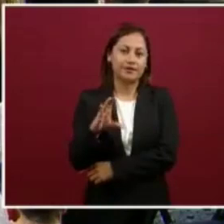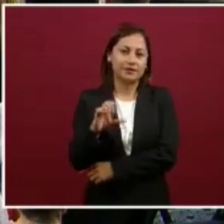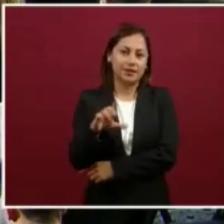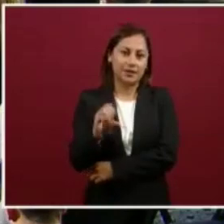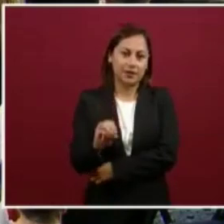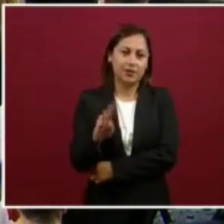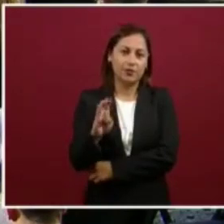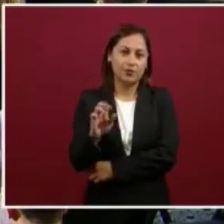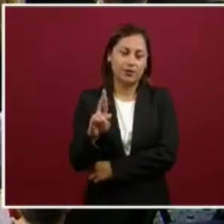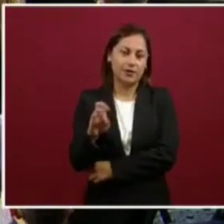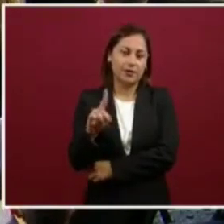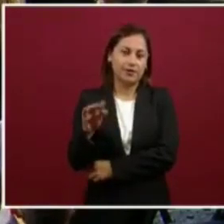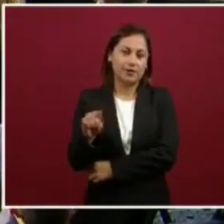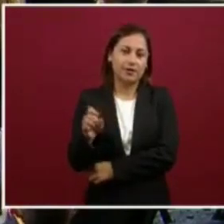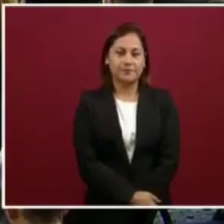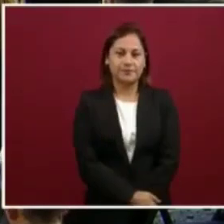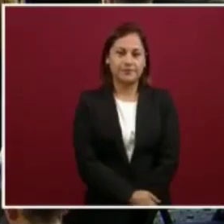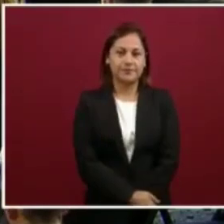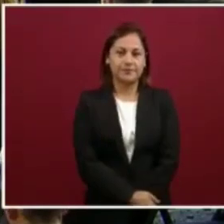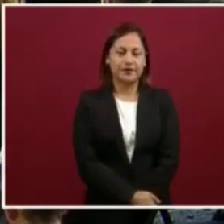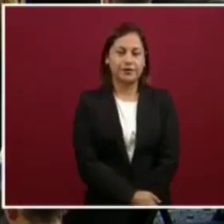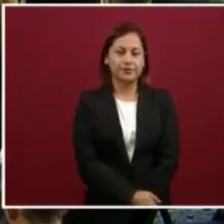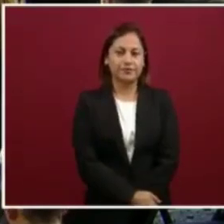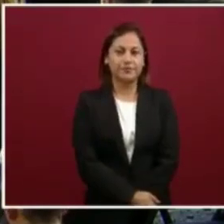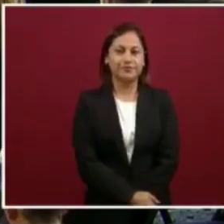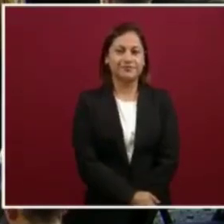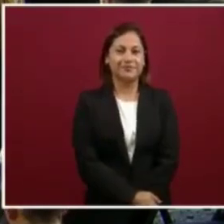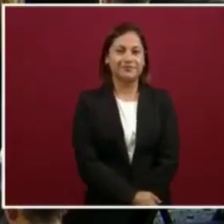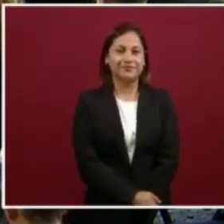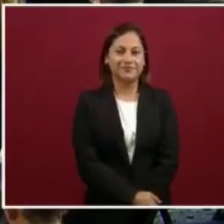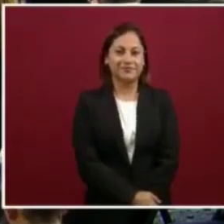de Relaciones Exteriores.